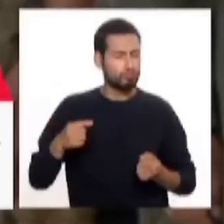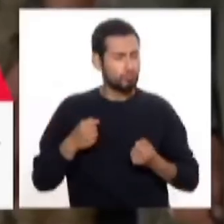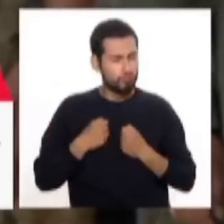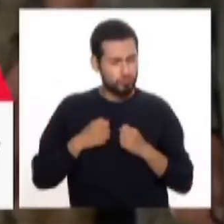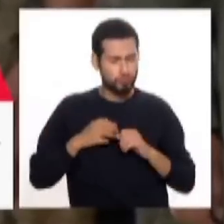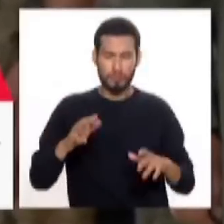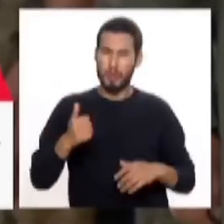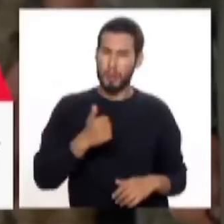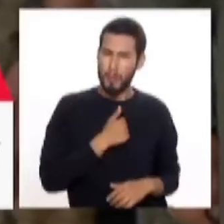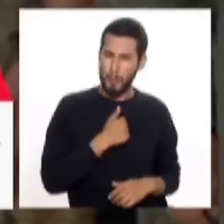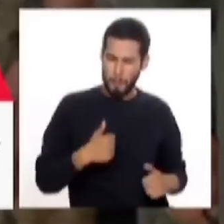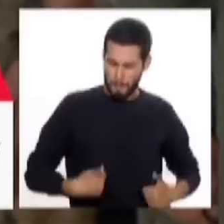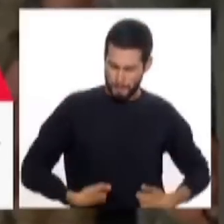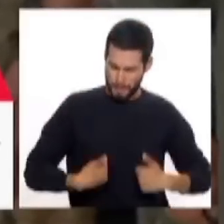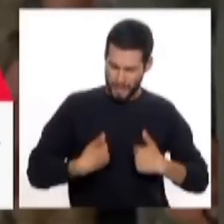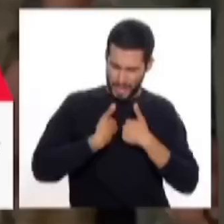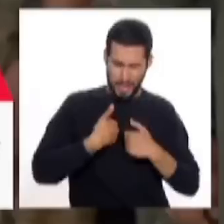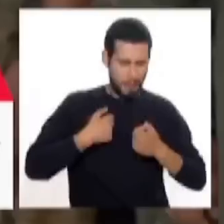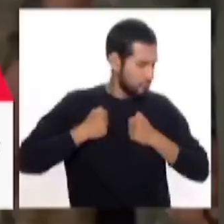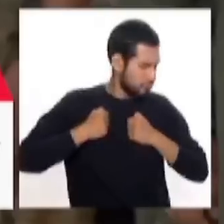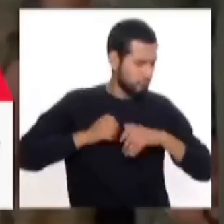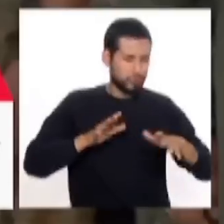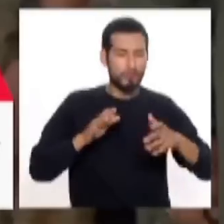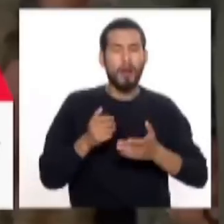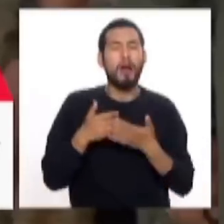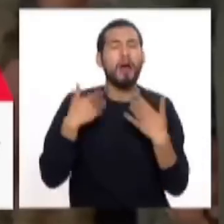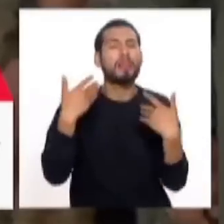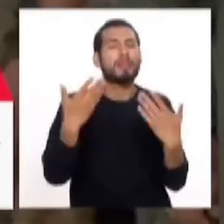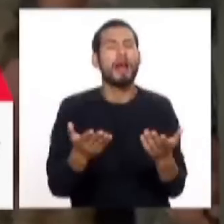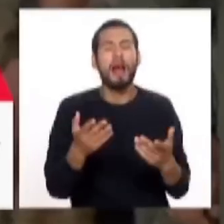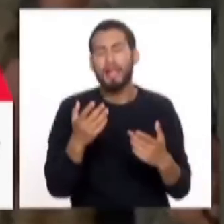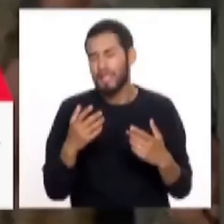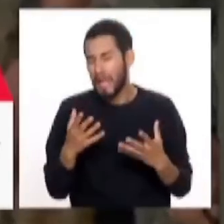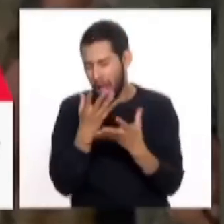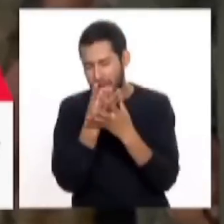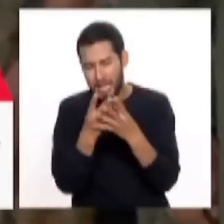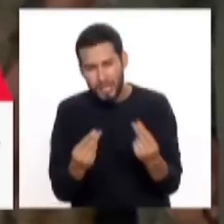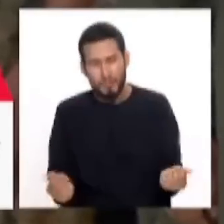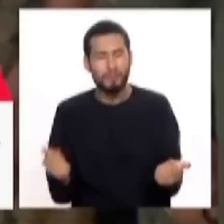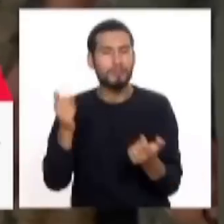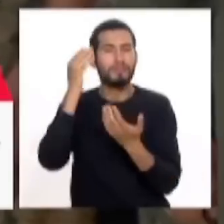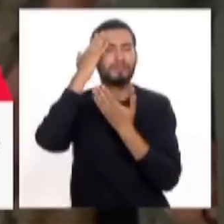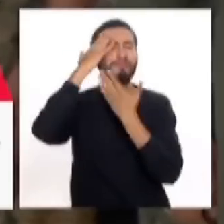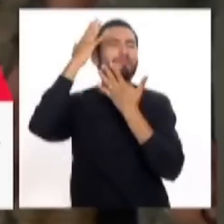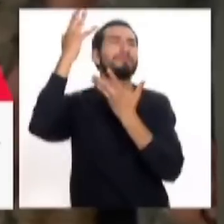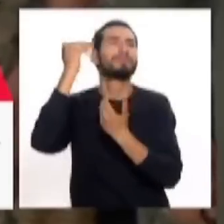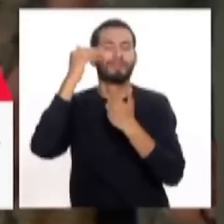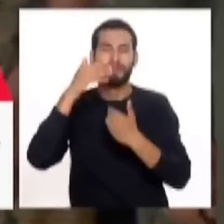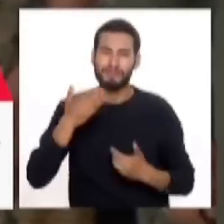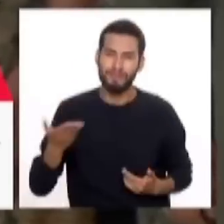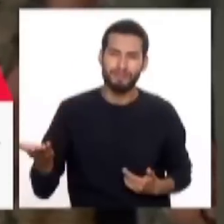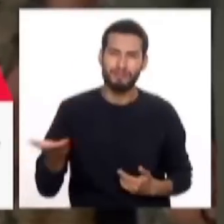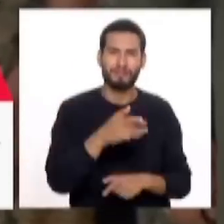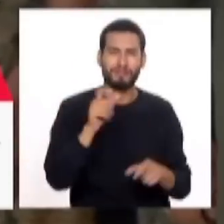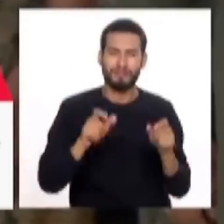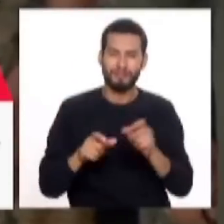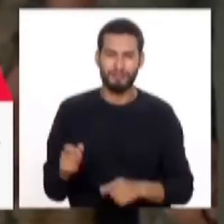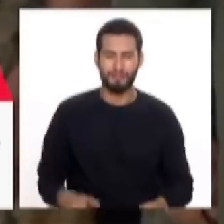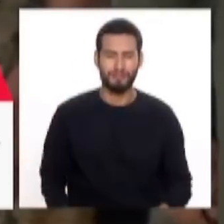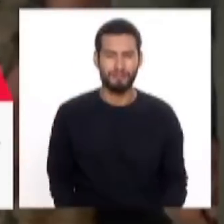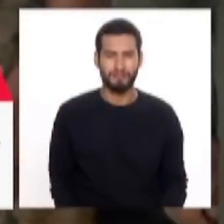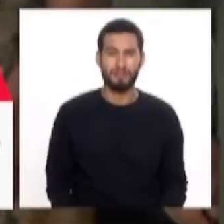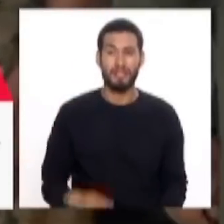sus propias vidas para brindar alivio y esperanza a nuestra población.